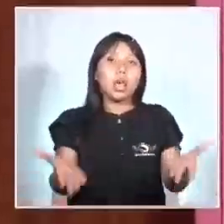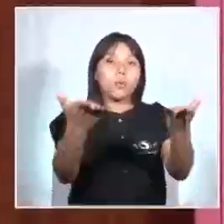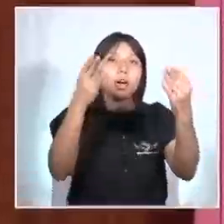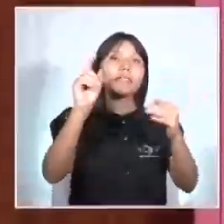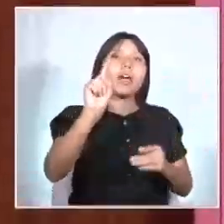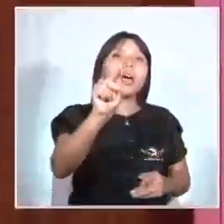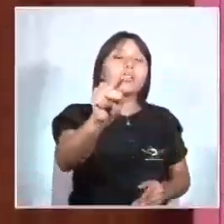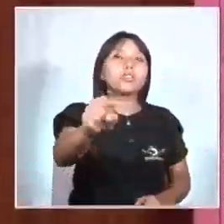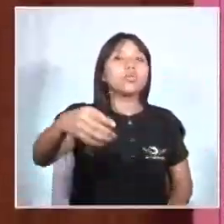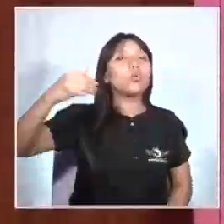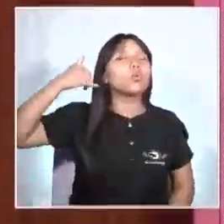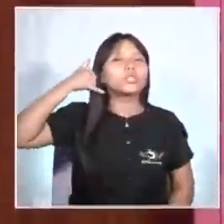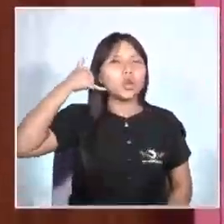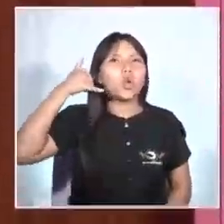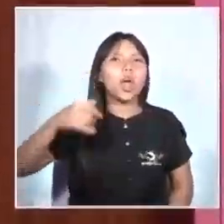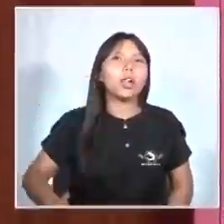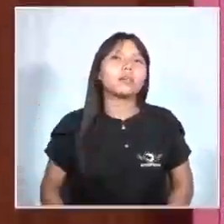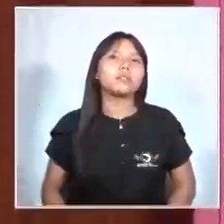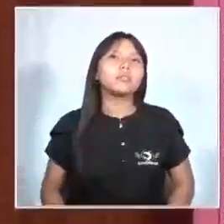tu celular, tu iPad.